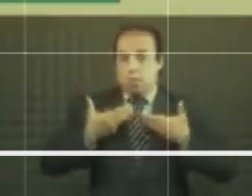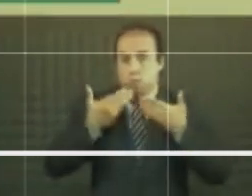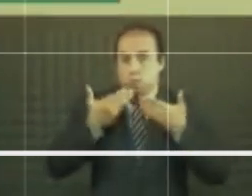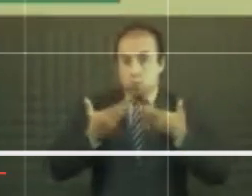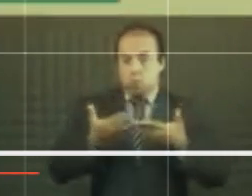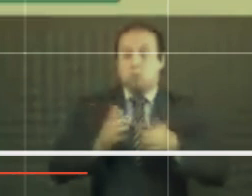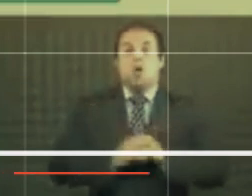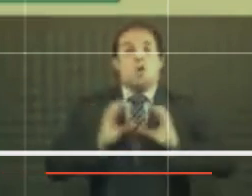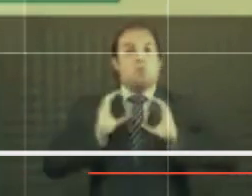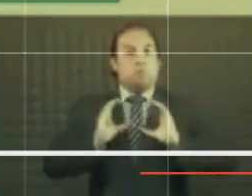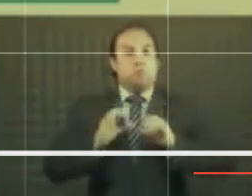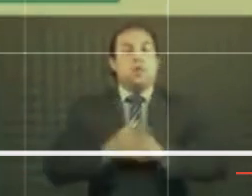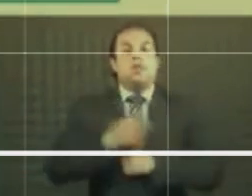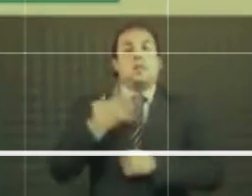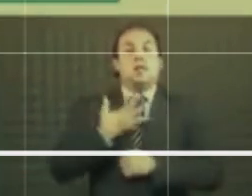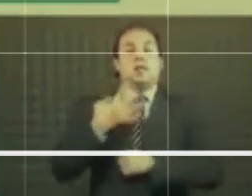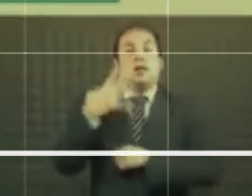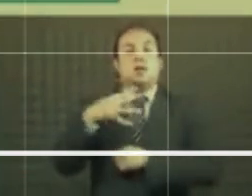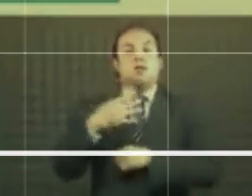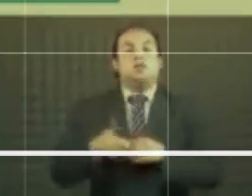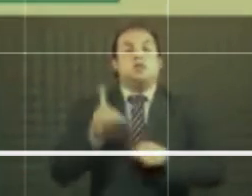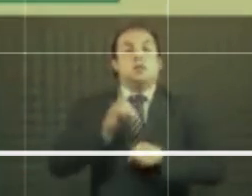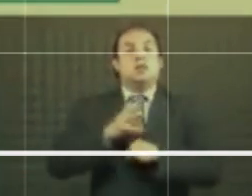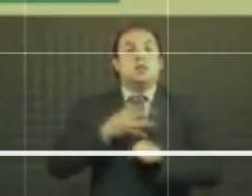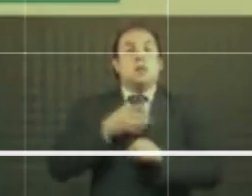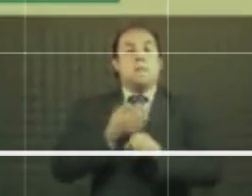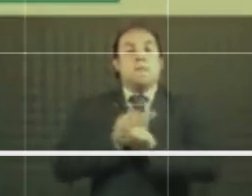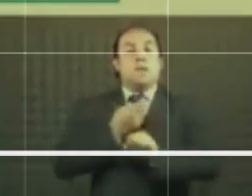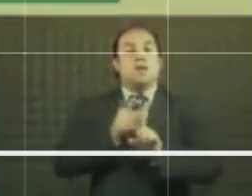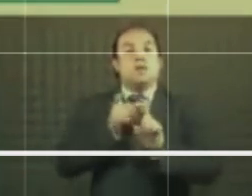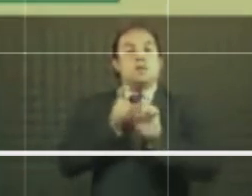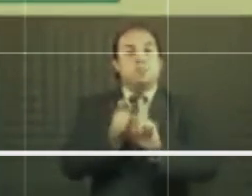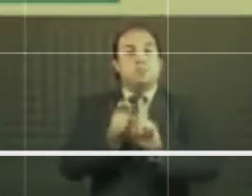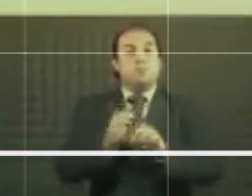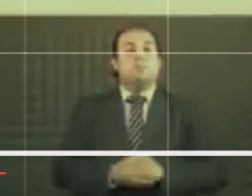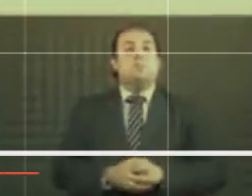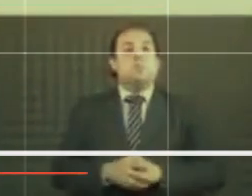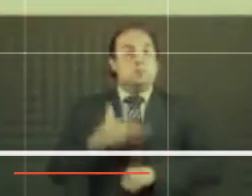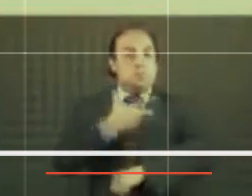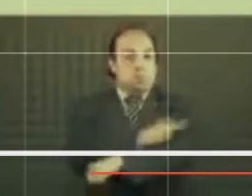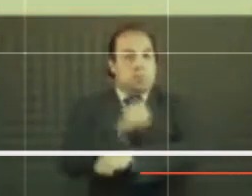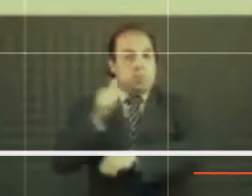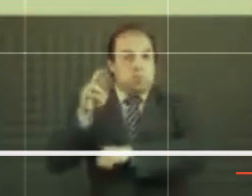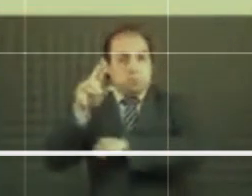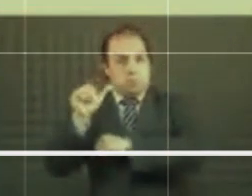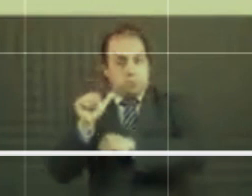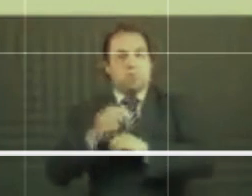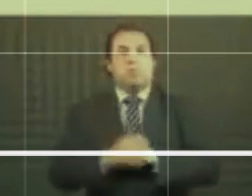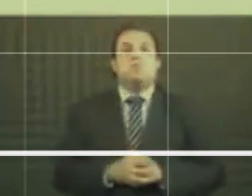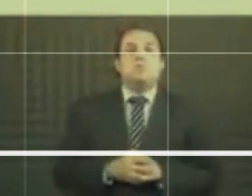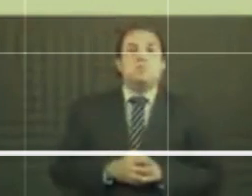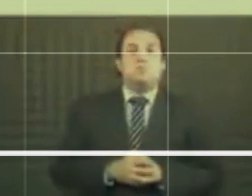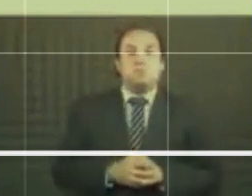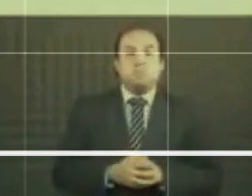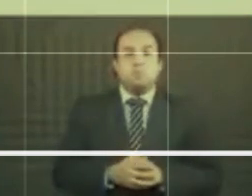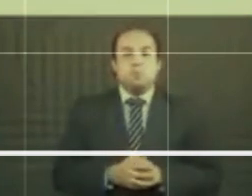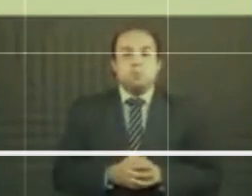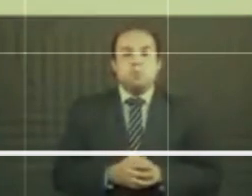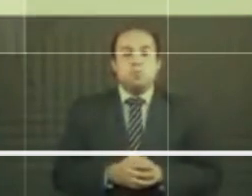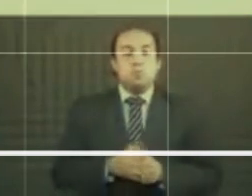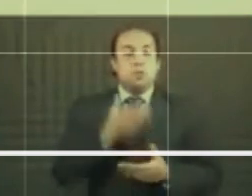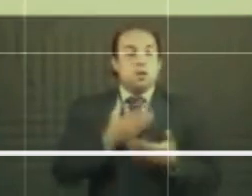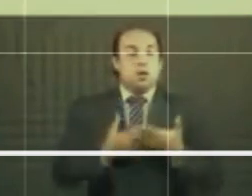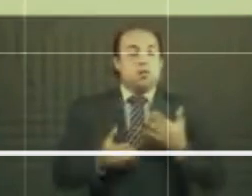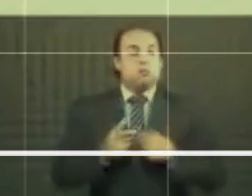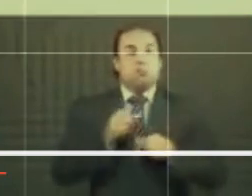por lo menos 14 días para llegar al punto máximo de protección que confiere la vacuna. Siguiente. En este caso vamos